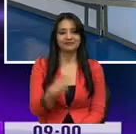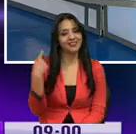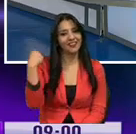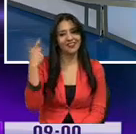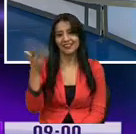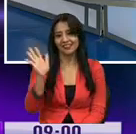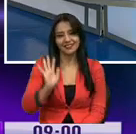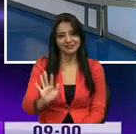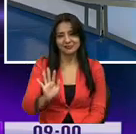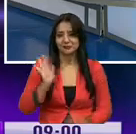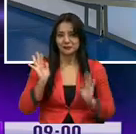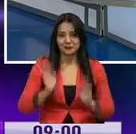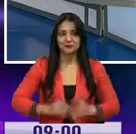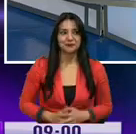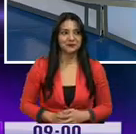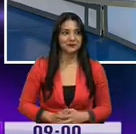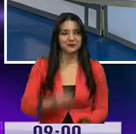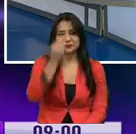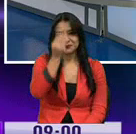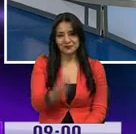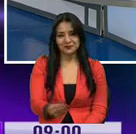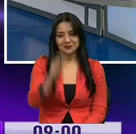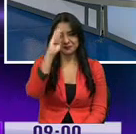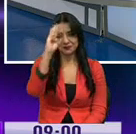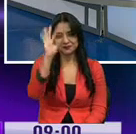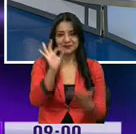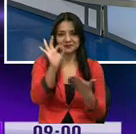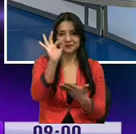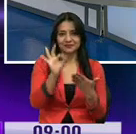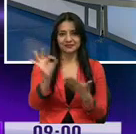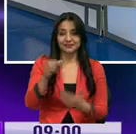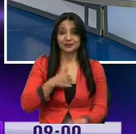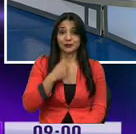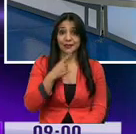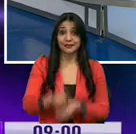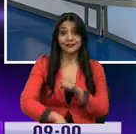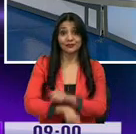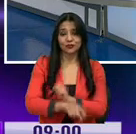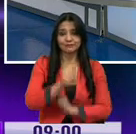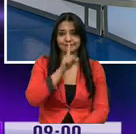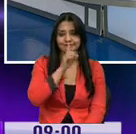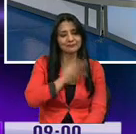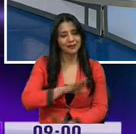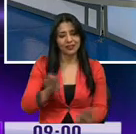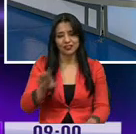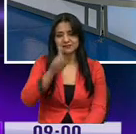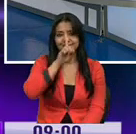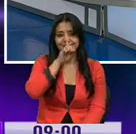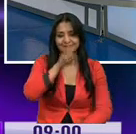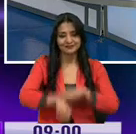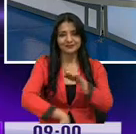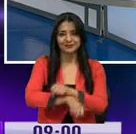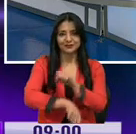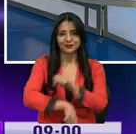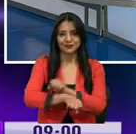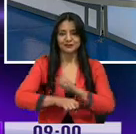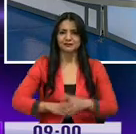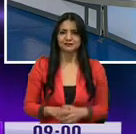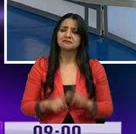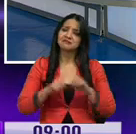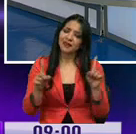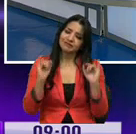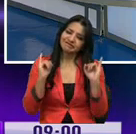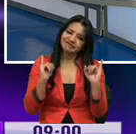Ya, buenos, aquí, días. Buenos días. Longo, aquí, Vicente, como no hay nada que hablar del fútbol, mejor ahí nomás. Me hablo. Oiga, pero fue